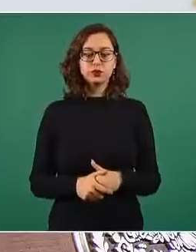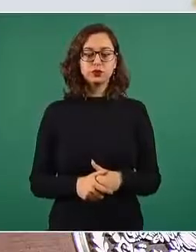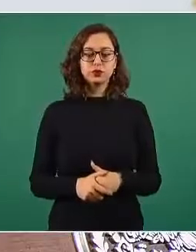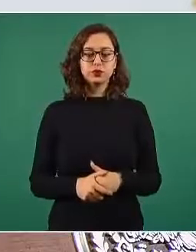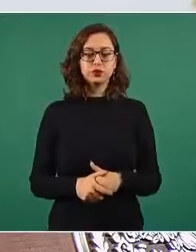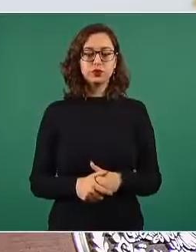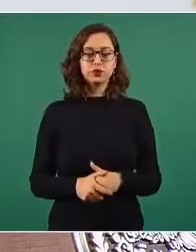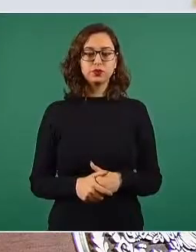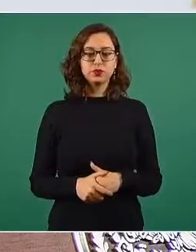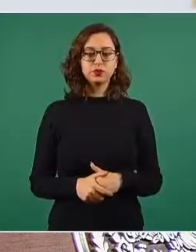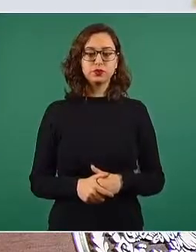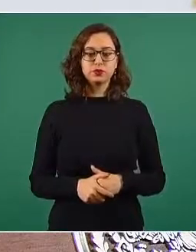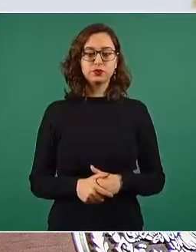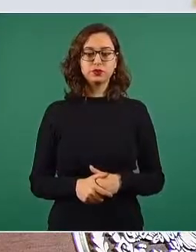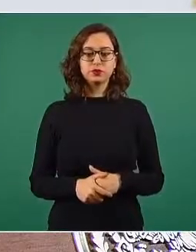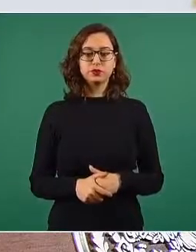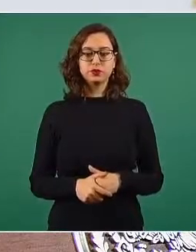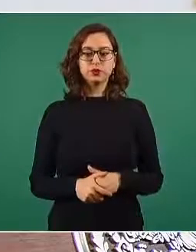gobierno.